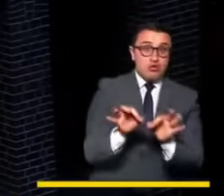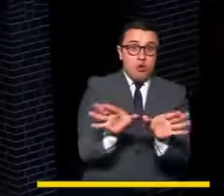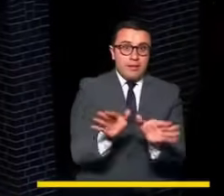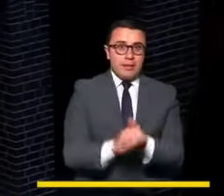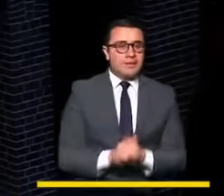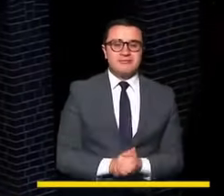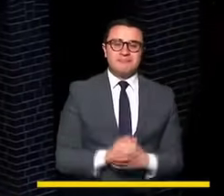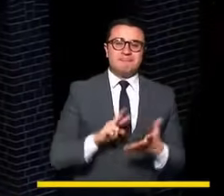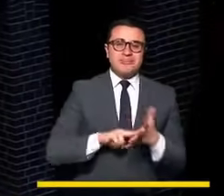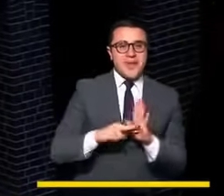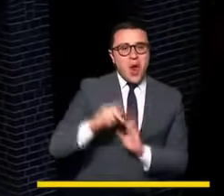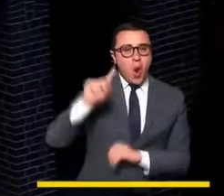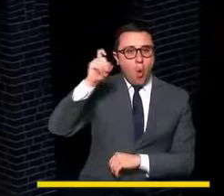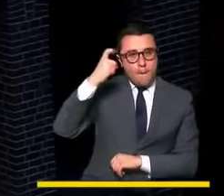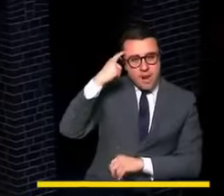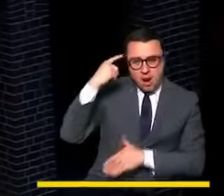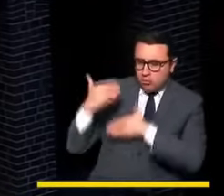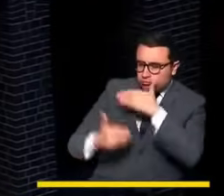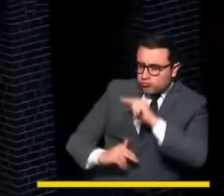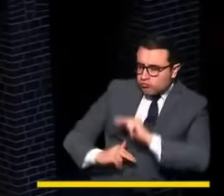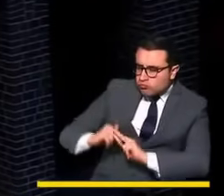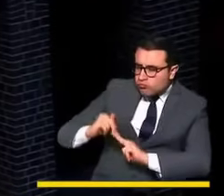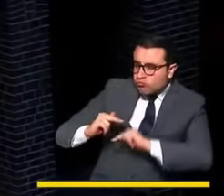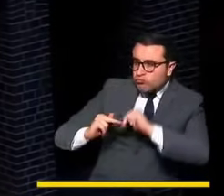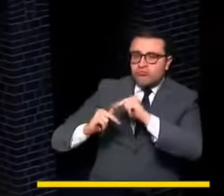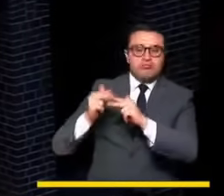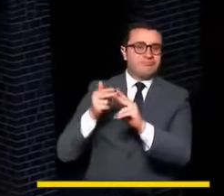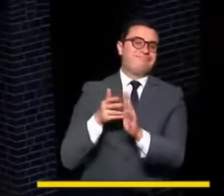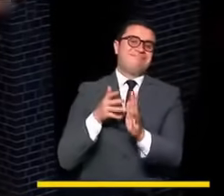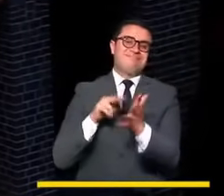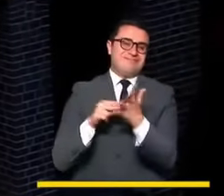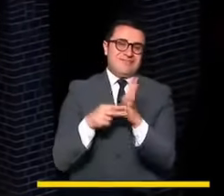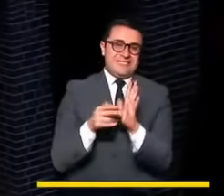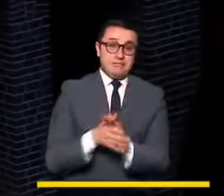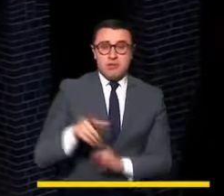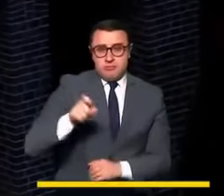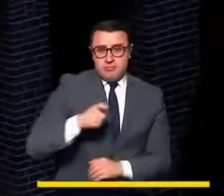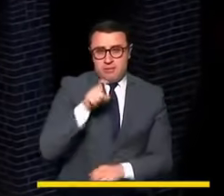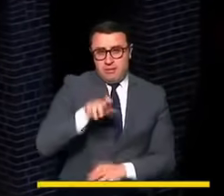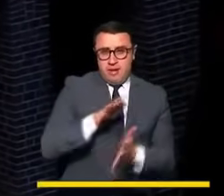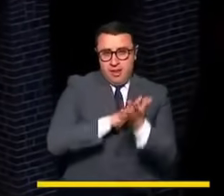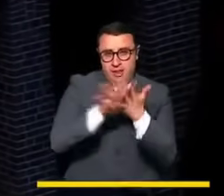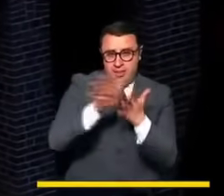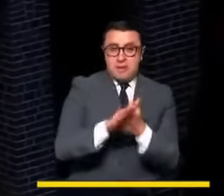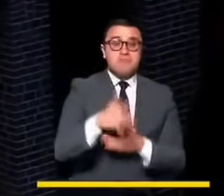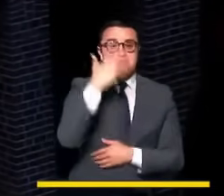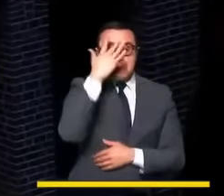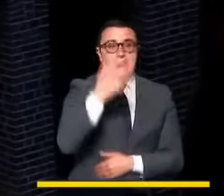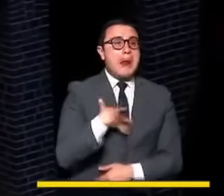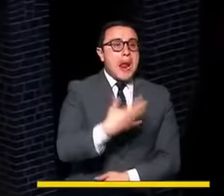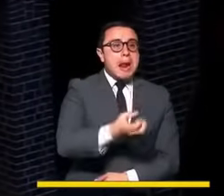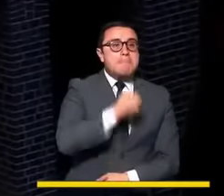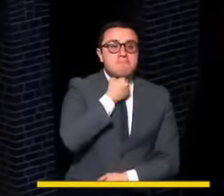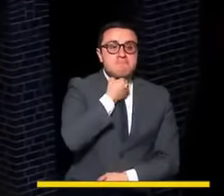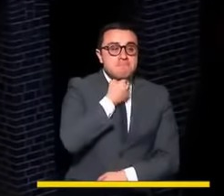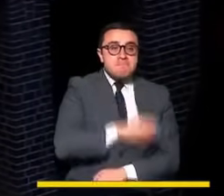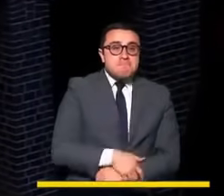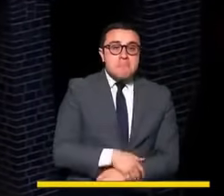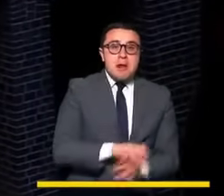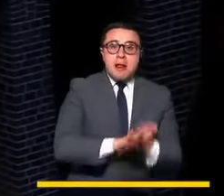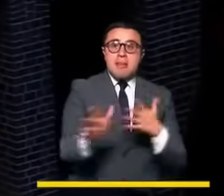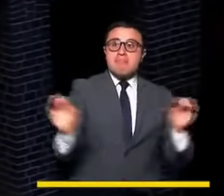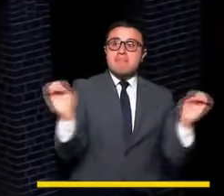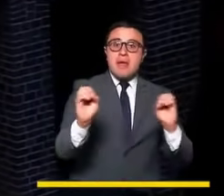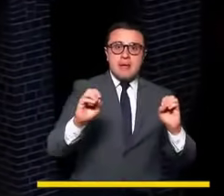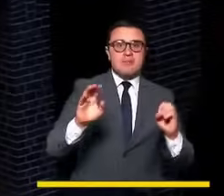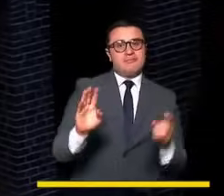gobierno. Y hay que decirlo, porque si no, si uno no cacarea, no gratuitamente no le